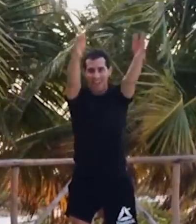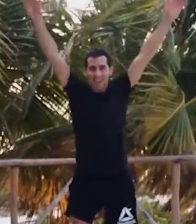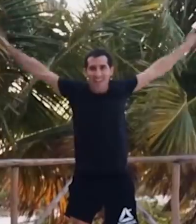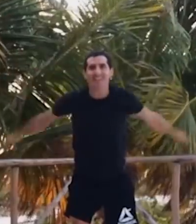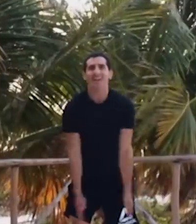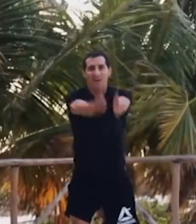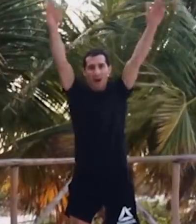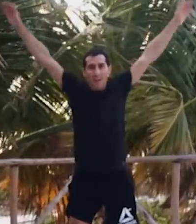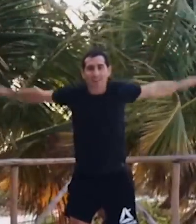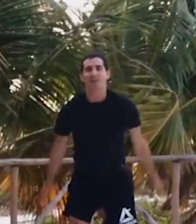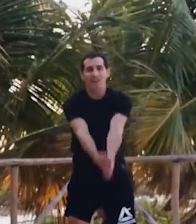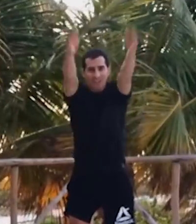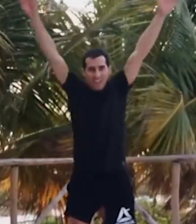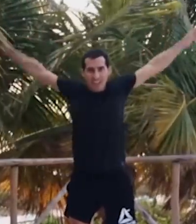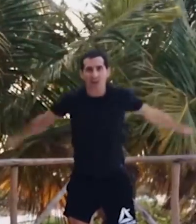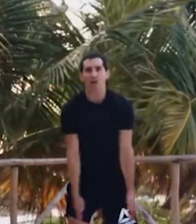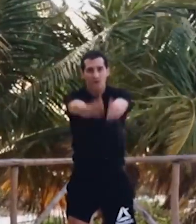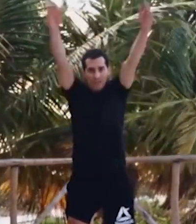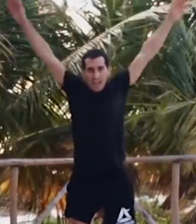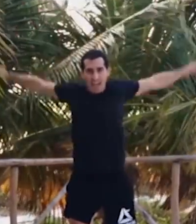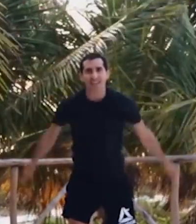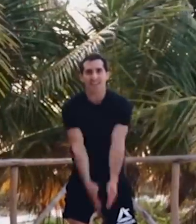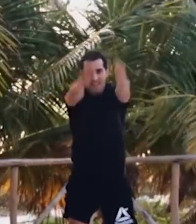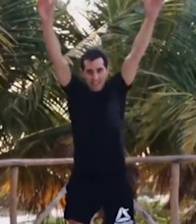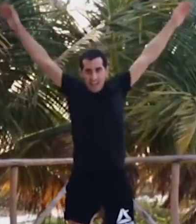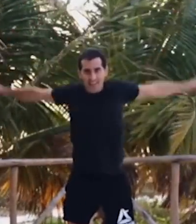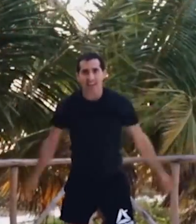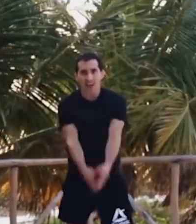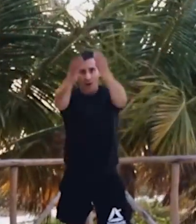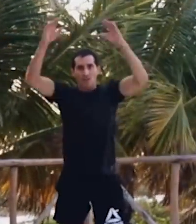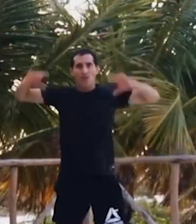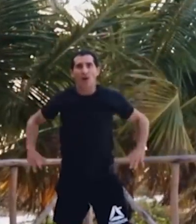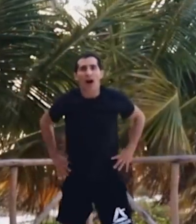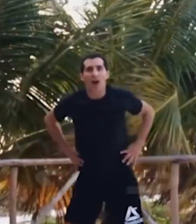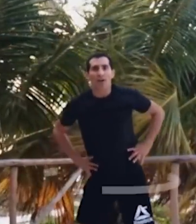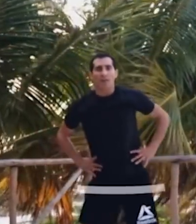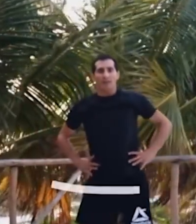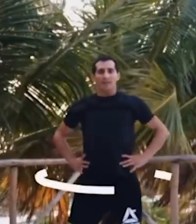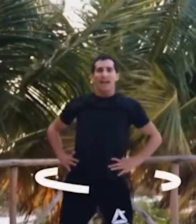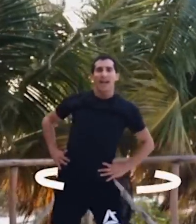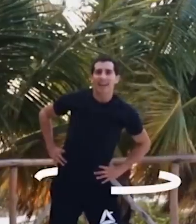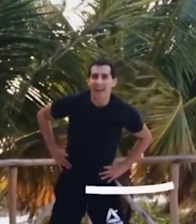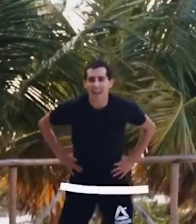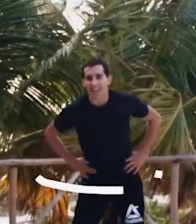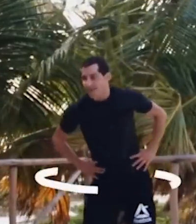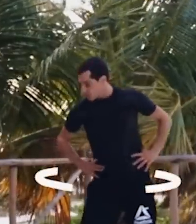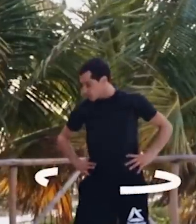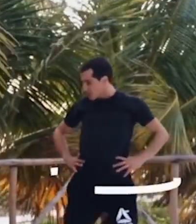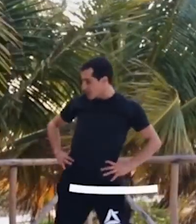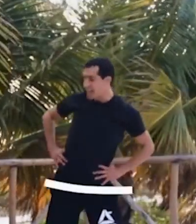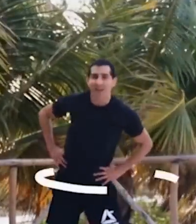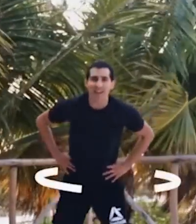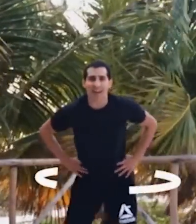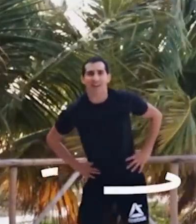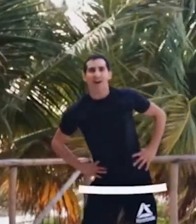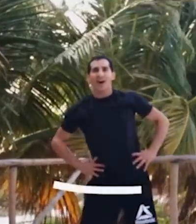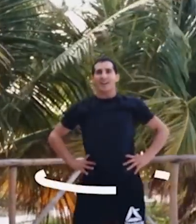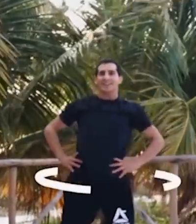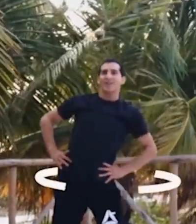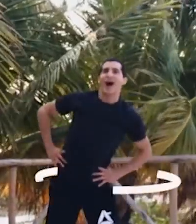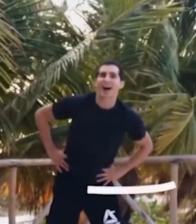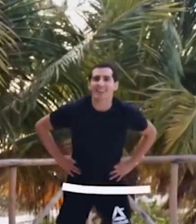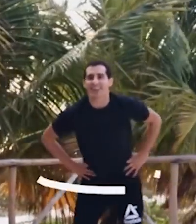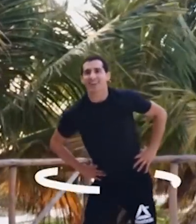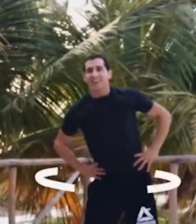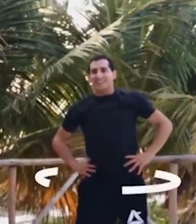2, 3, 4, 5, 6, 7, 8, ahora moviendo la cadera, tenemos un invitado el día de